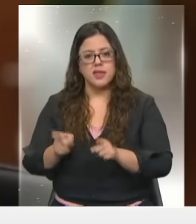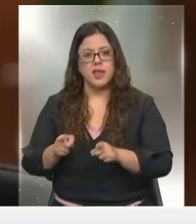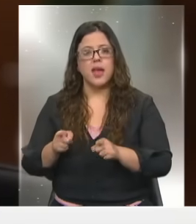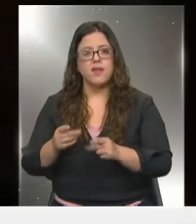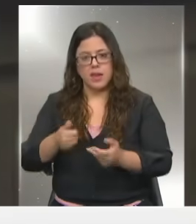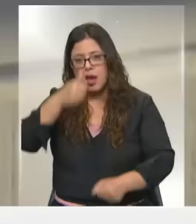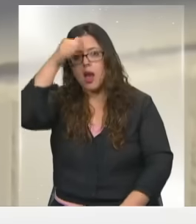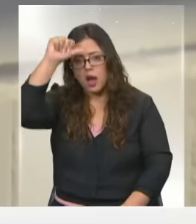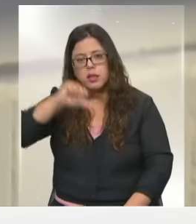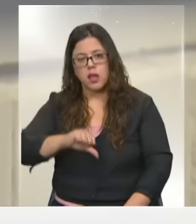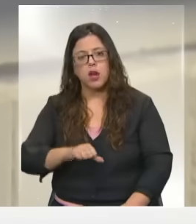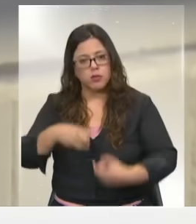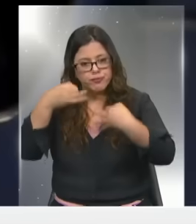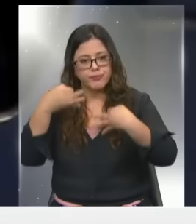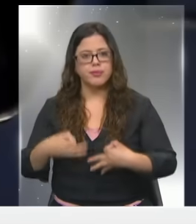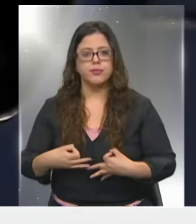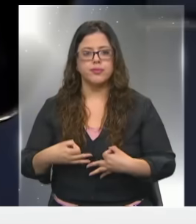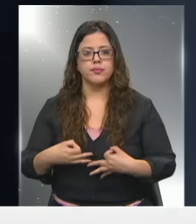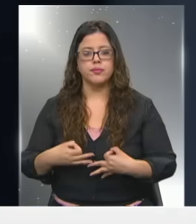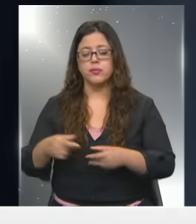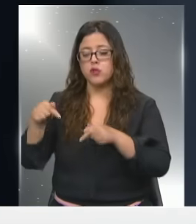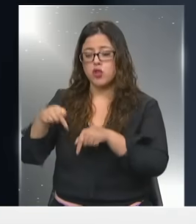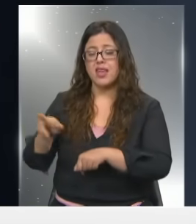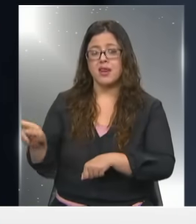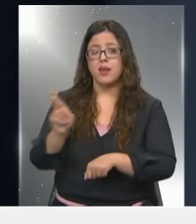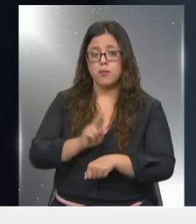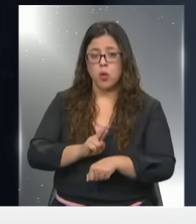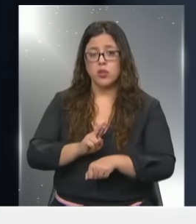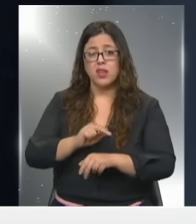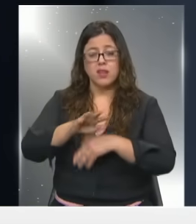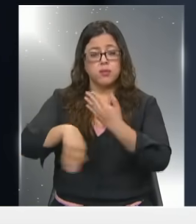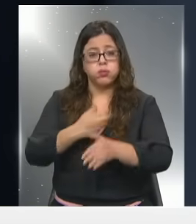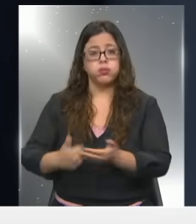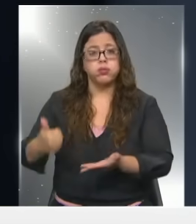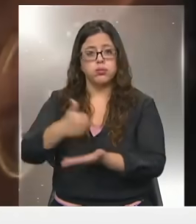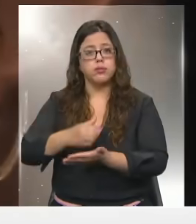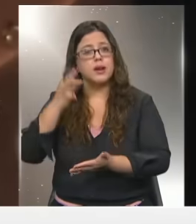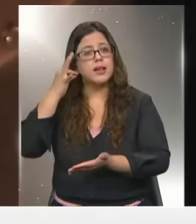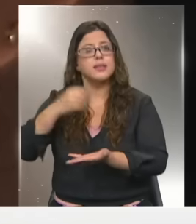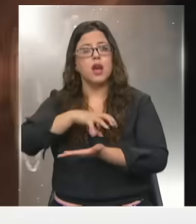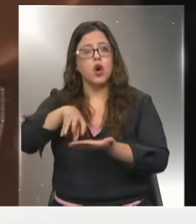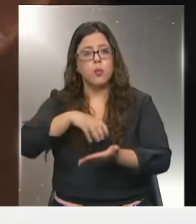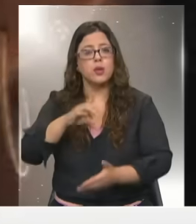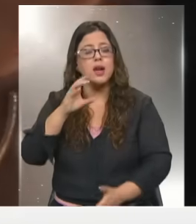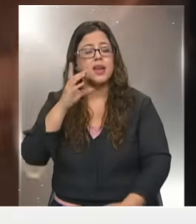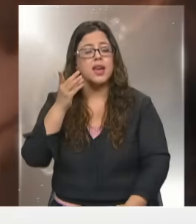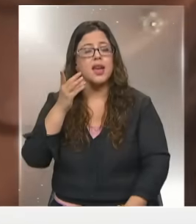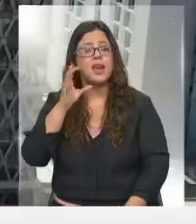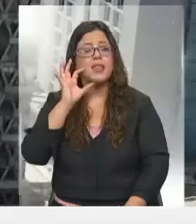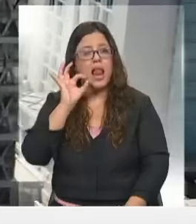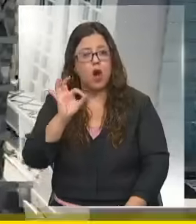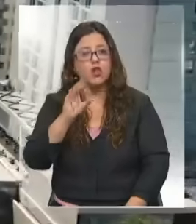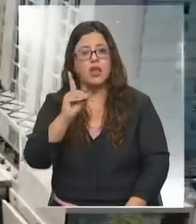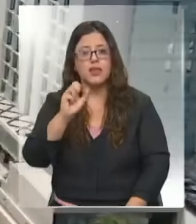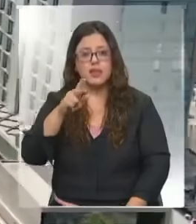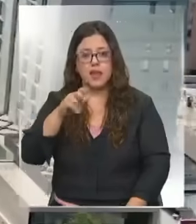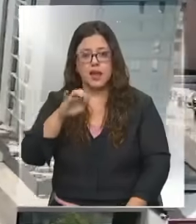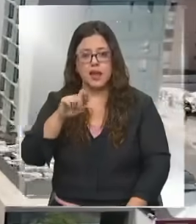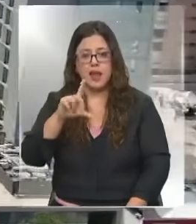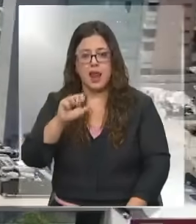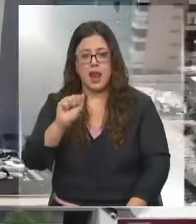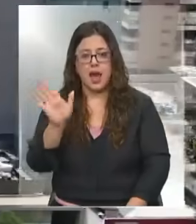acciones correspondientes. Hoy responde a este escándalo la alcaldesa de Las Condes, Daniela Peñalosa.